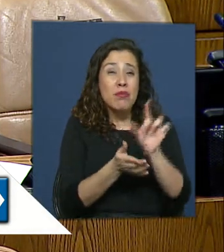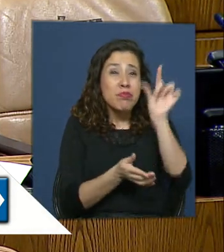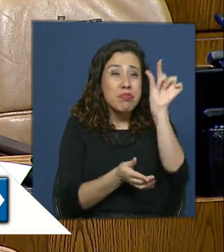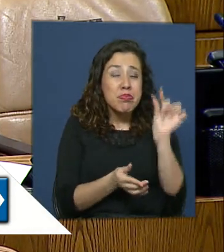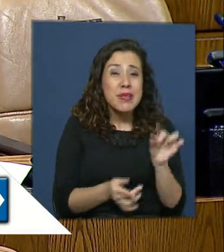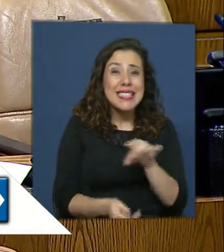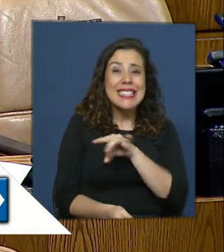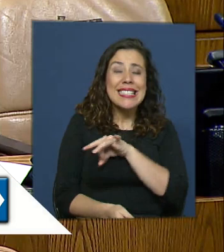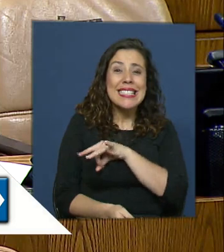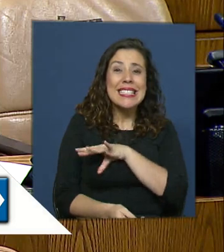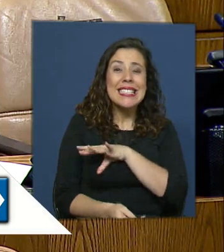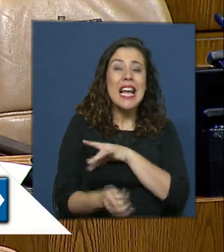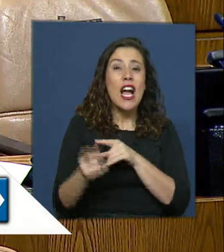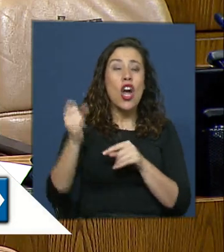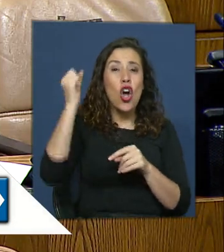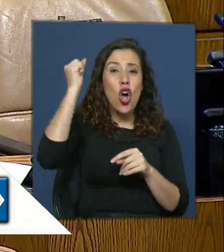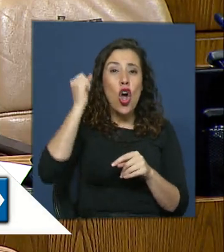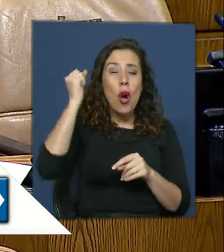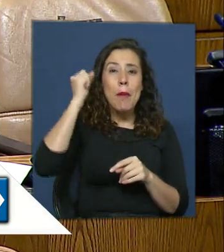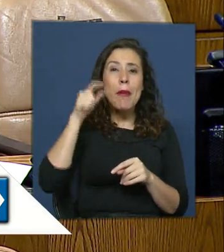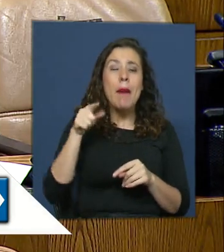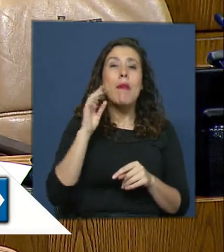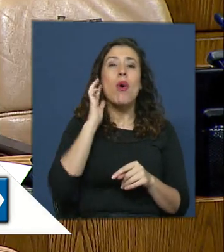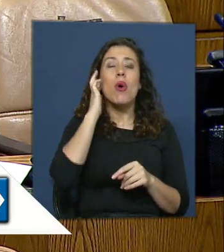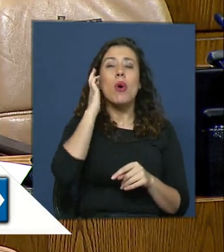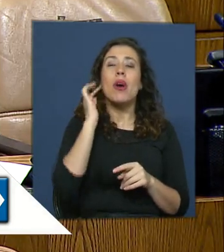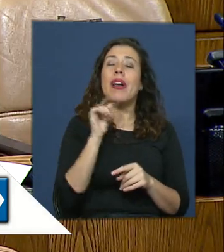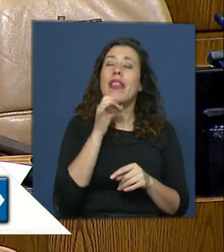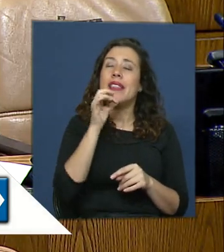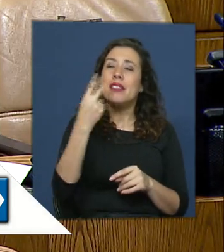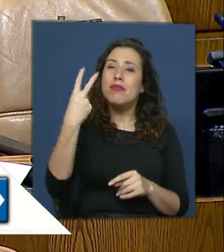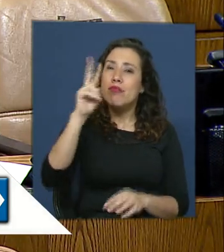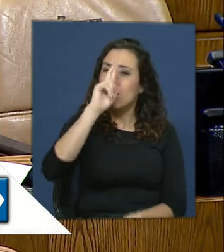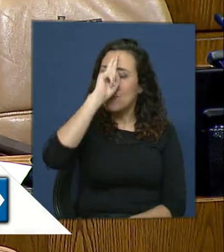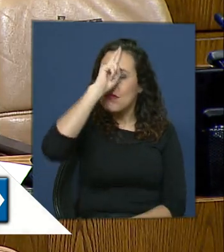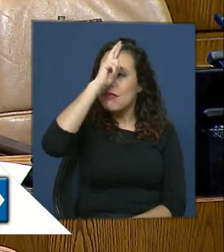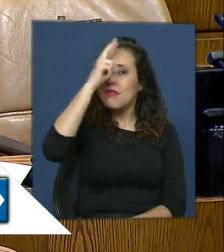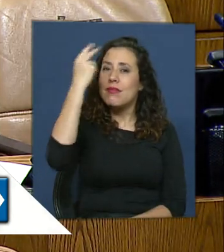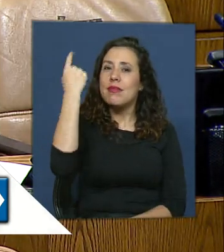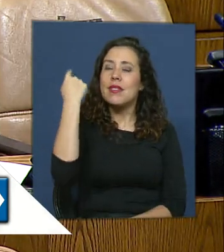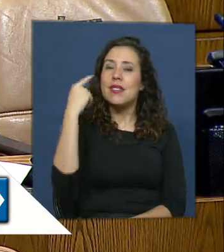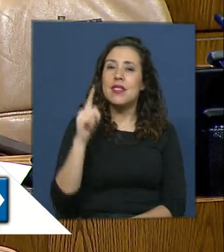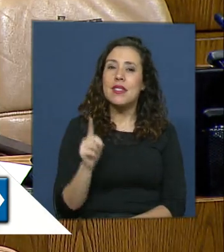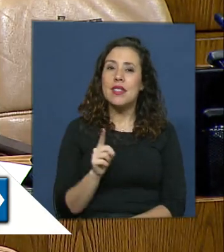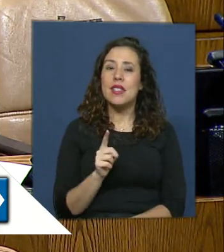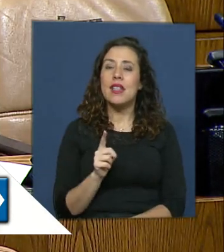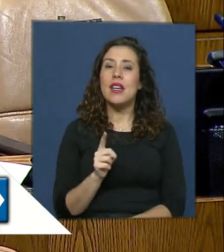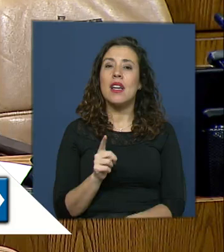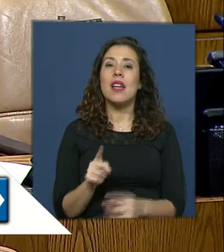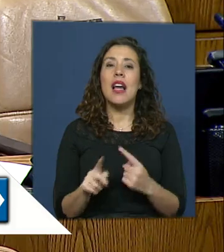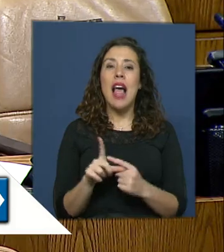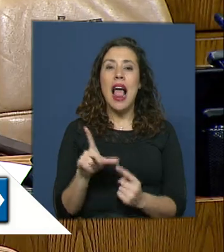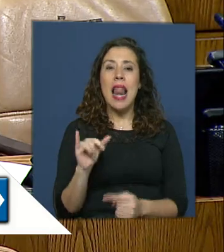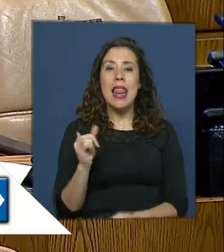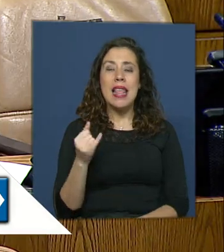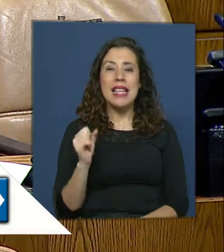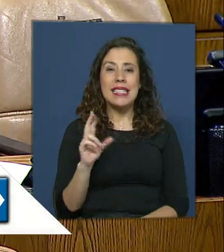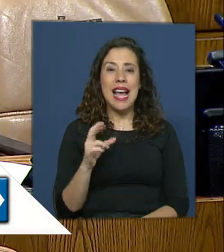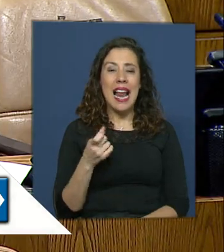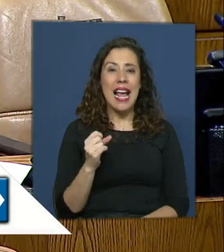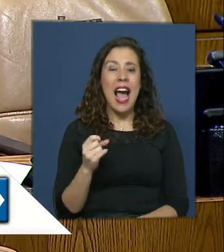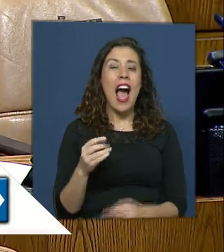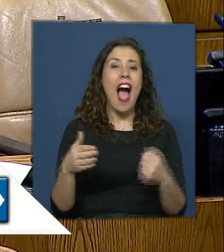Copiapó, y que de paso refiere algunas de sus costumbres, es el de Lizárraga a fines del